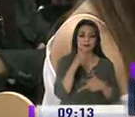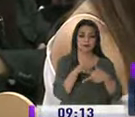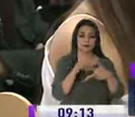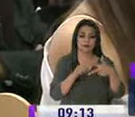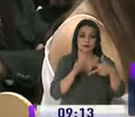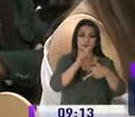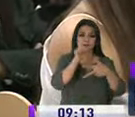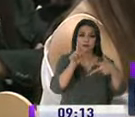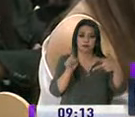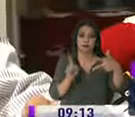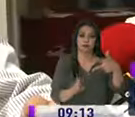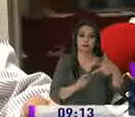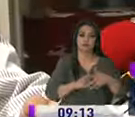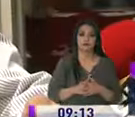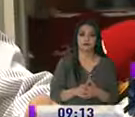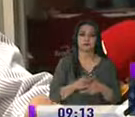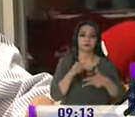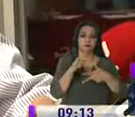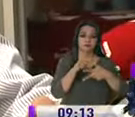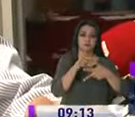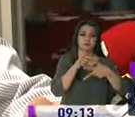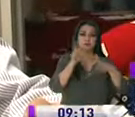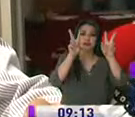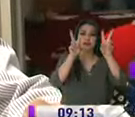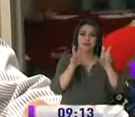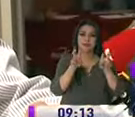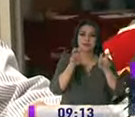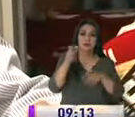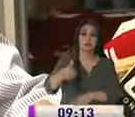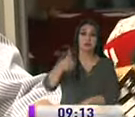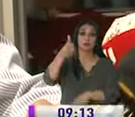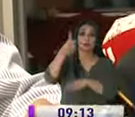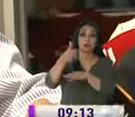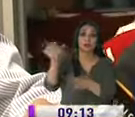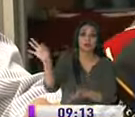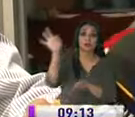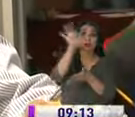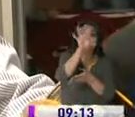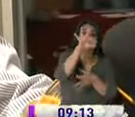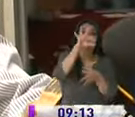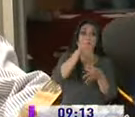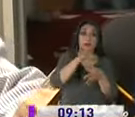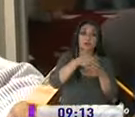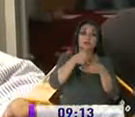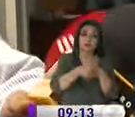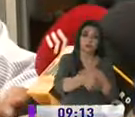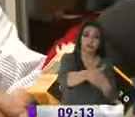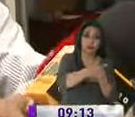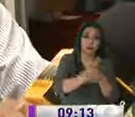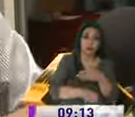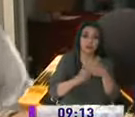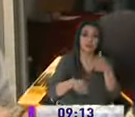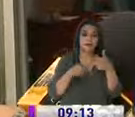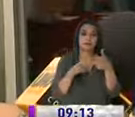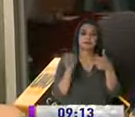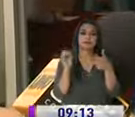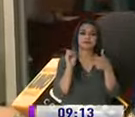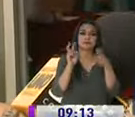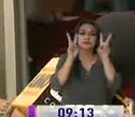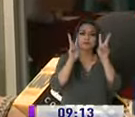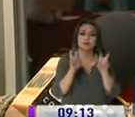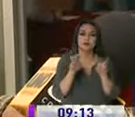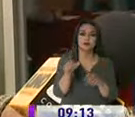que se analizaron. La primera es el tema de la reelección indefinida. La segunda es el tema de la